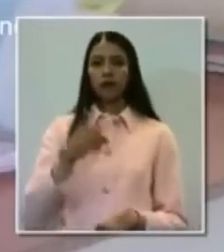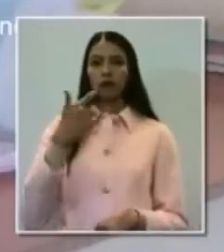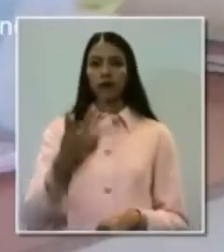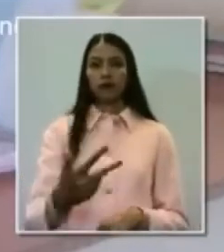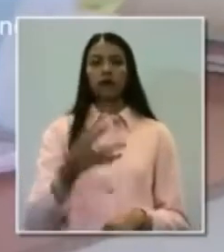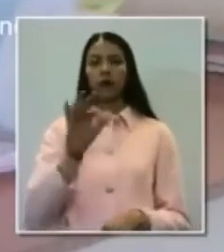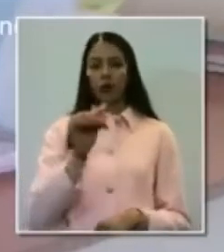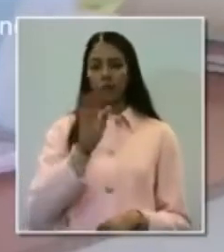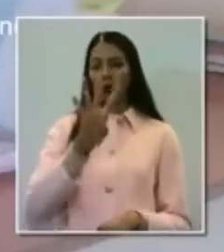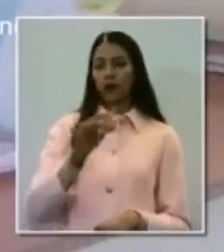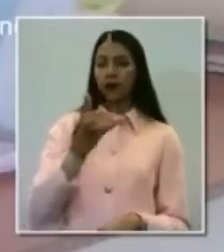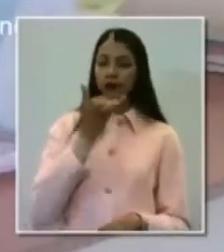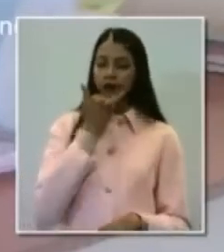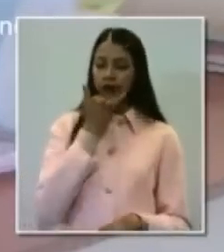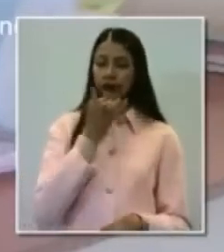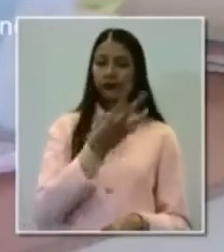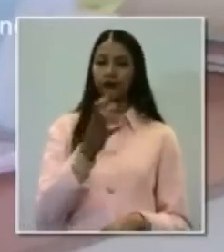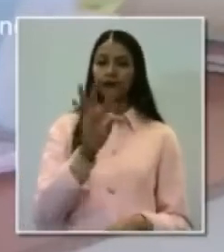344